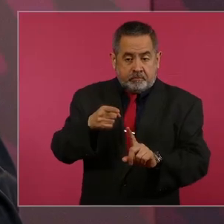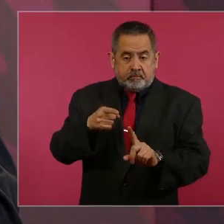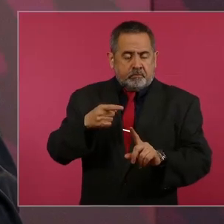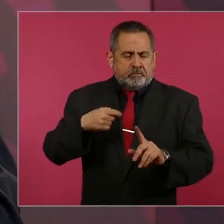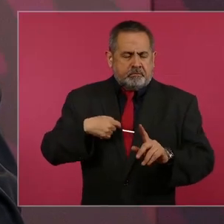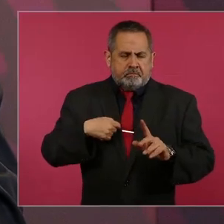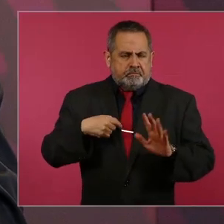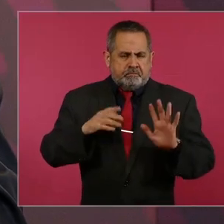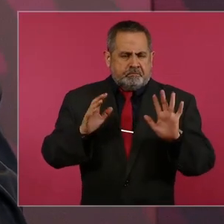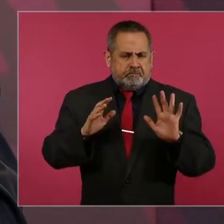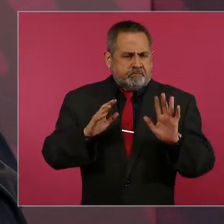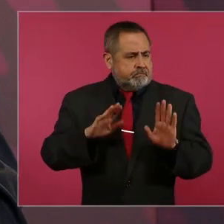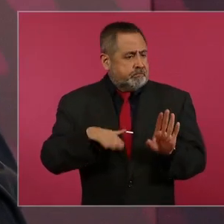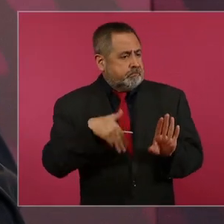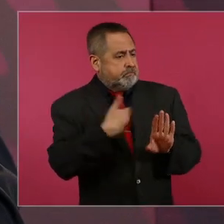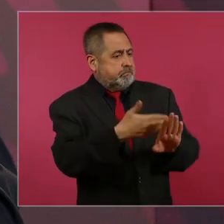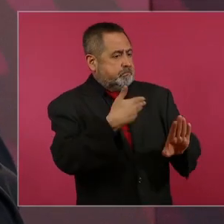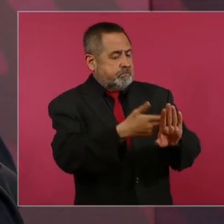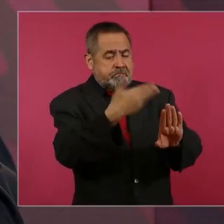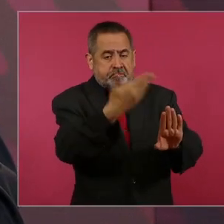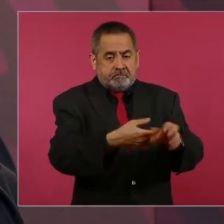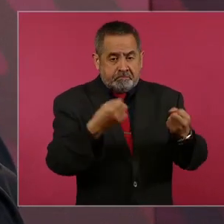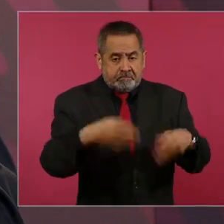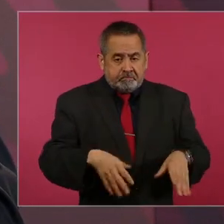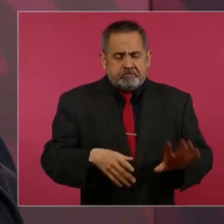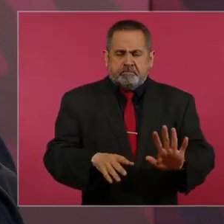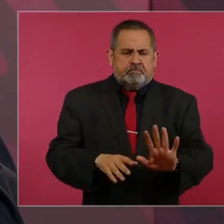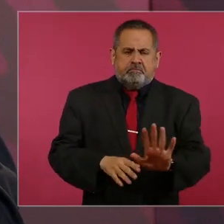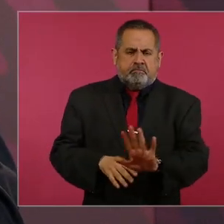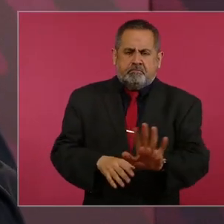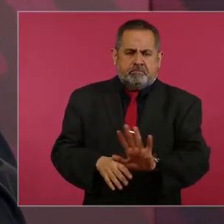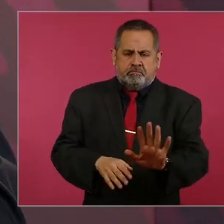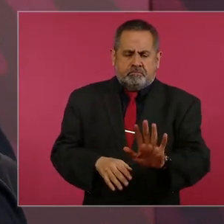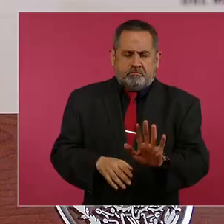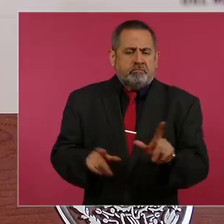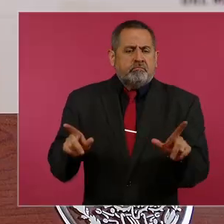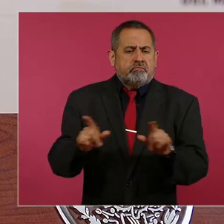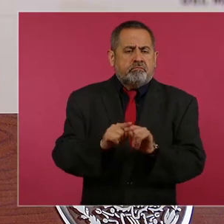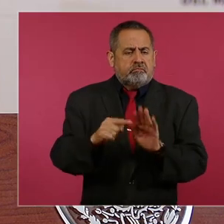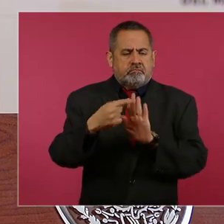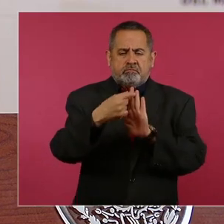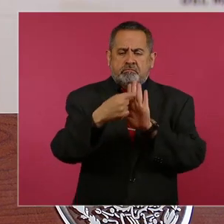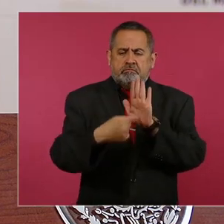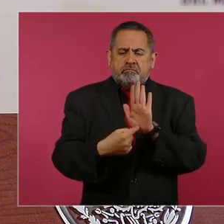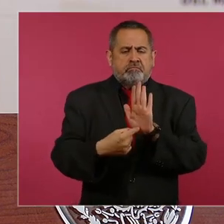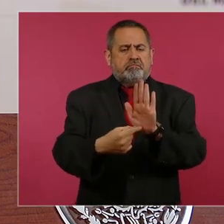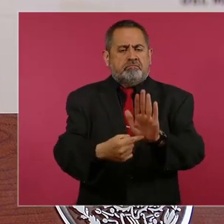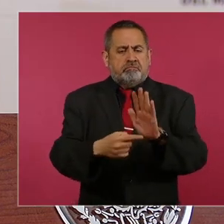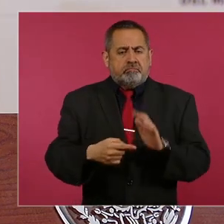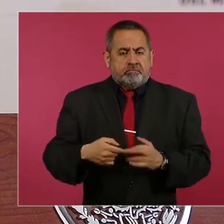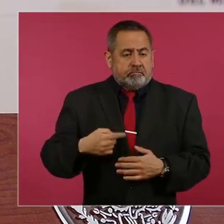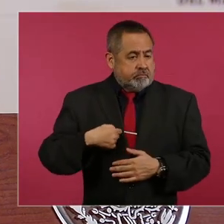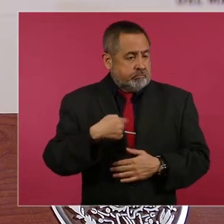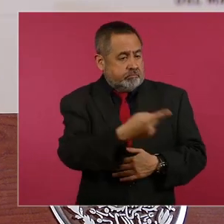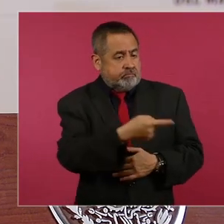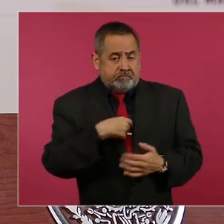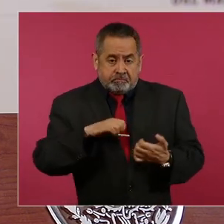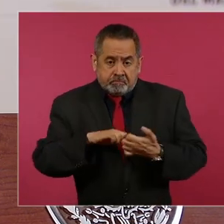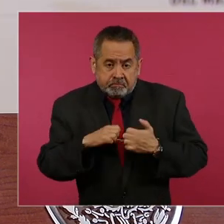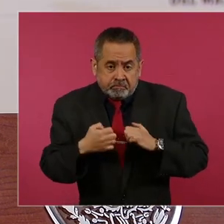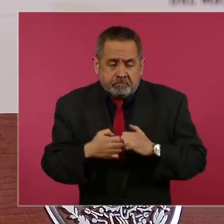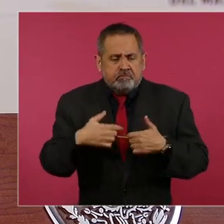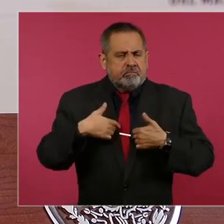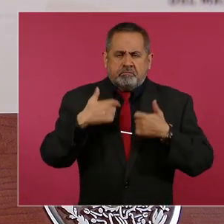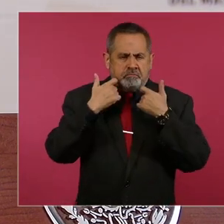afectar a nadie, nosotros no tenemos enemigos ni queremos